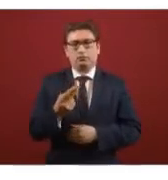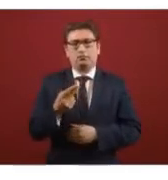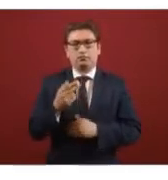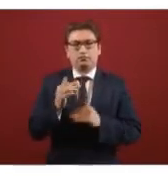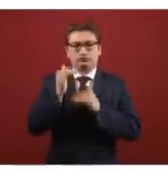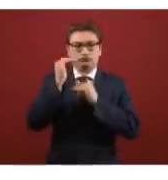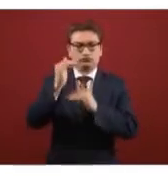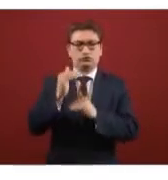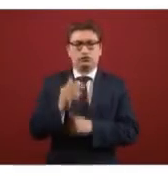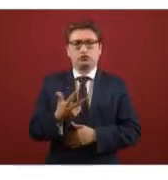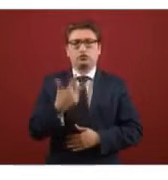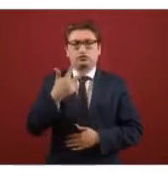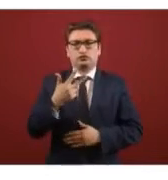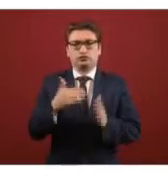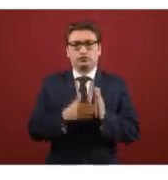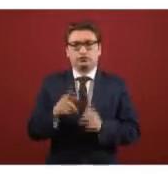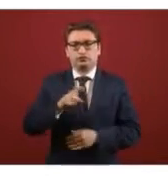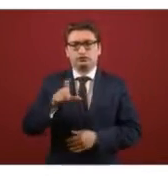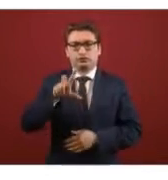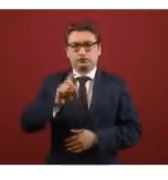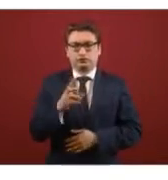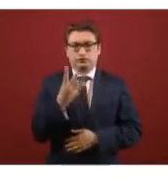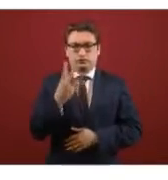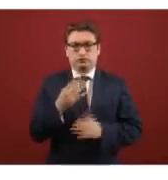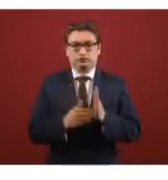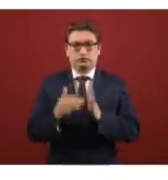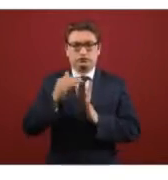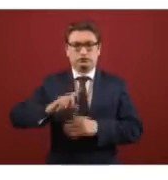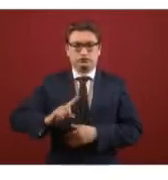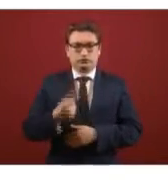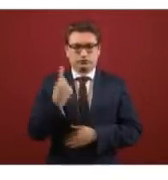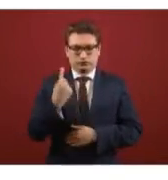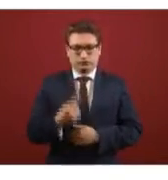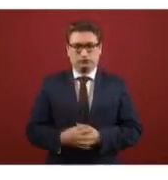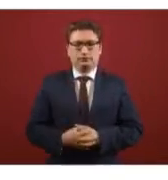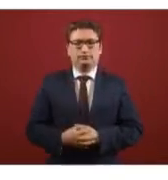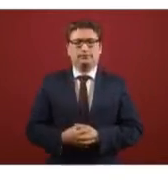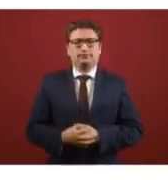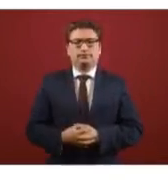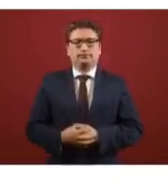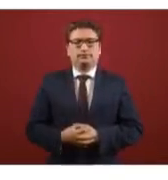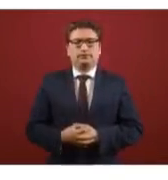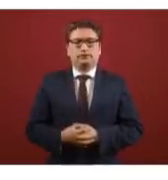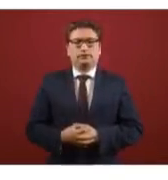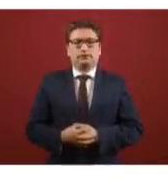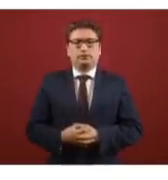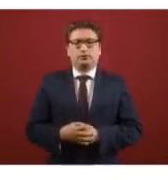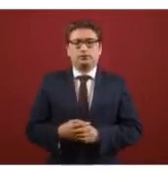de 8.134 they millones ascend de to dólares. De ellos,